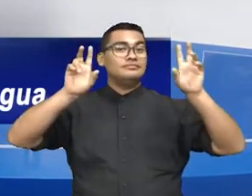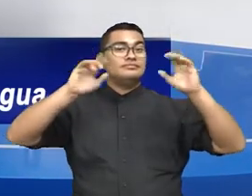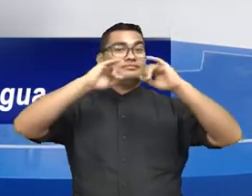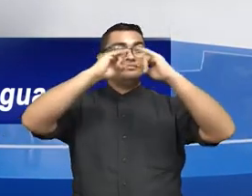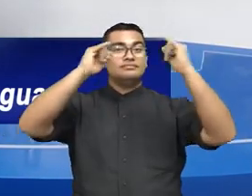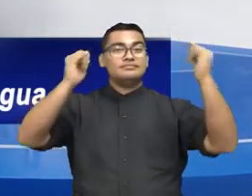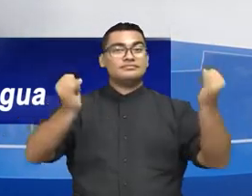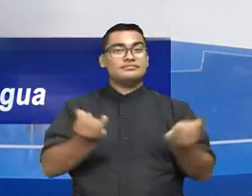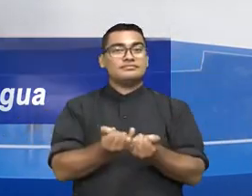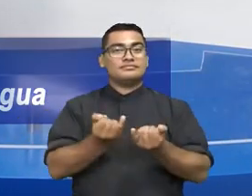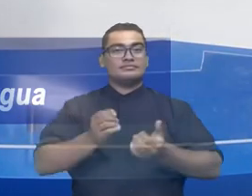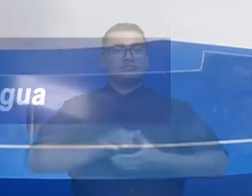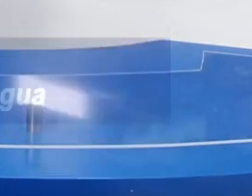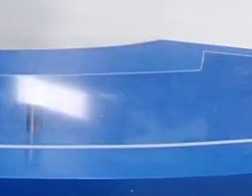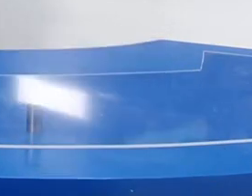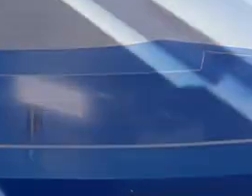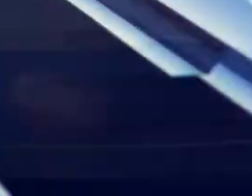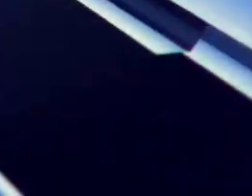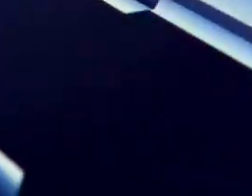noticias internacionales.